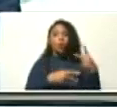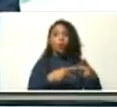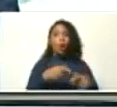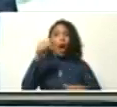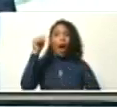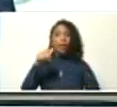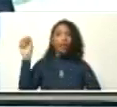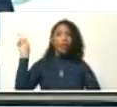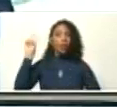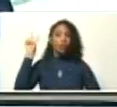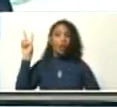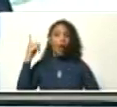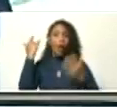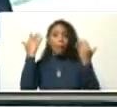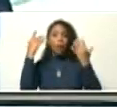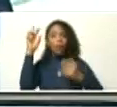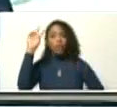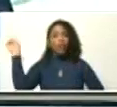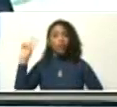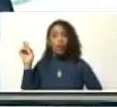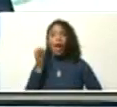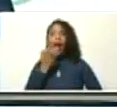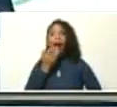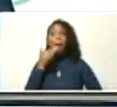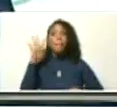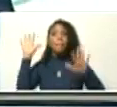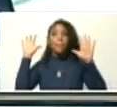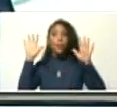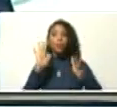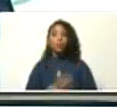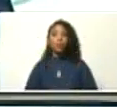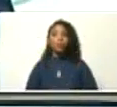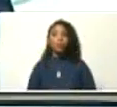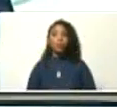en Venezuela por manos venezolanas, por ejemplo.